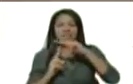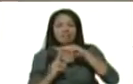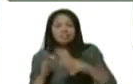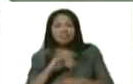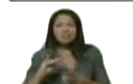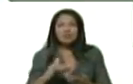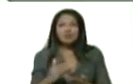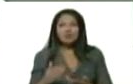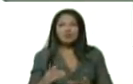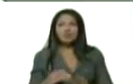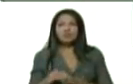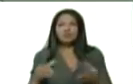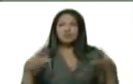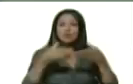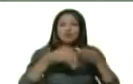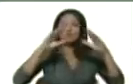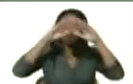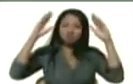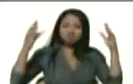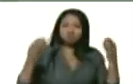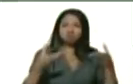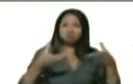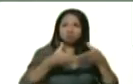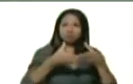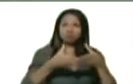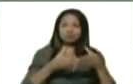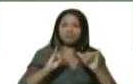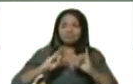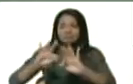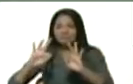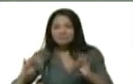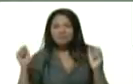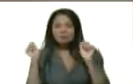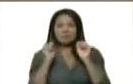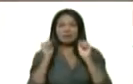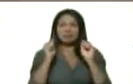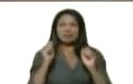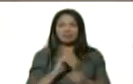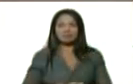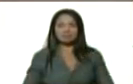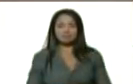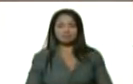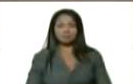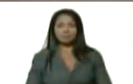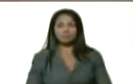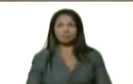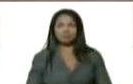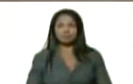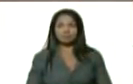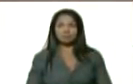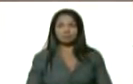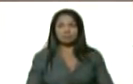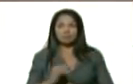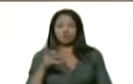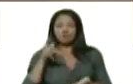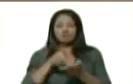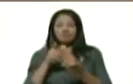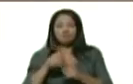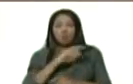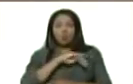del planeta de los Tarek. De la Grita. Allá donde está nuestro Santo